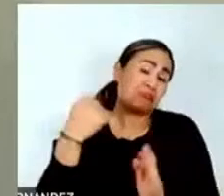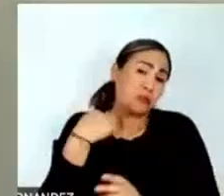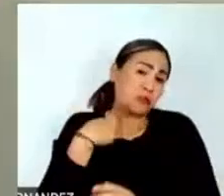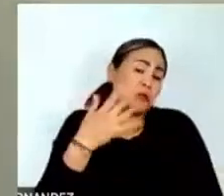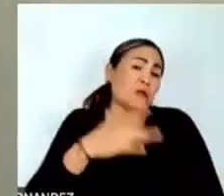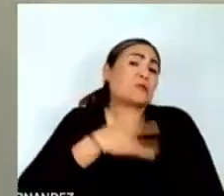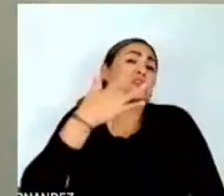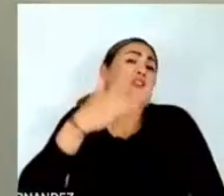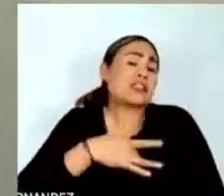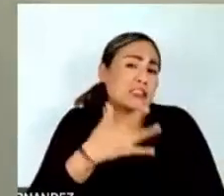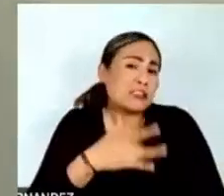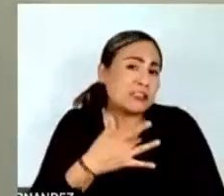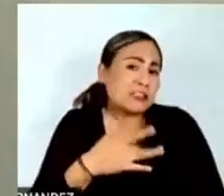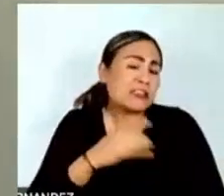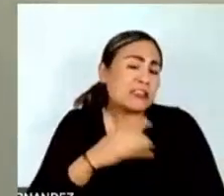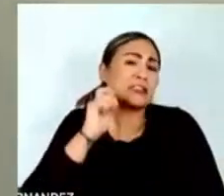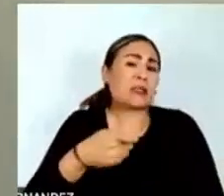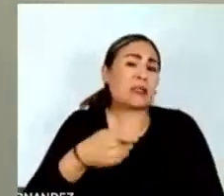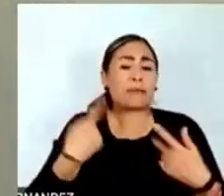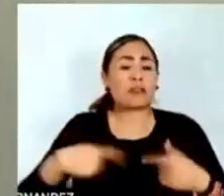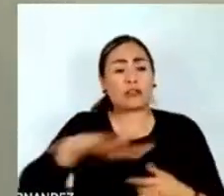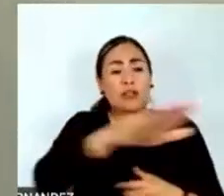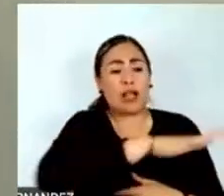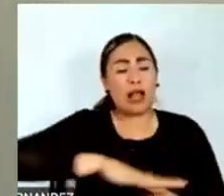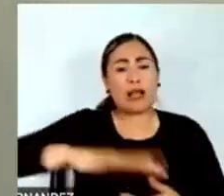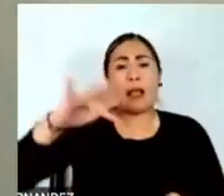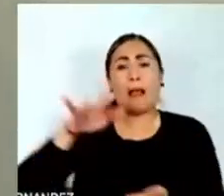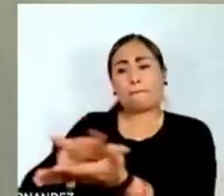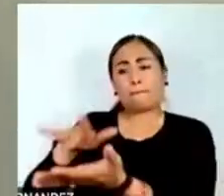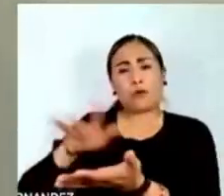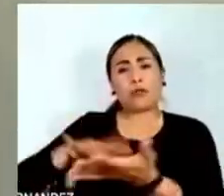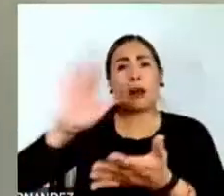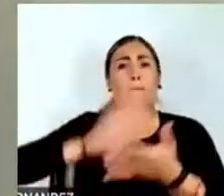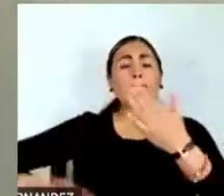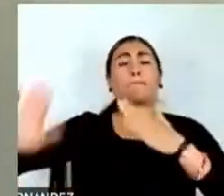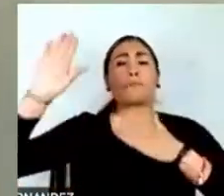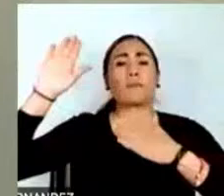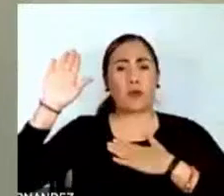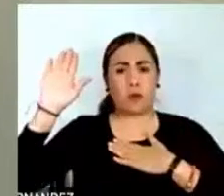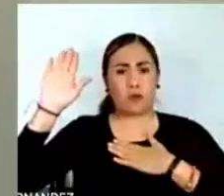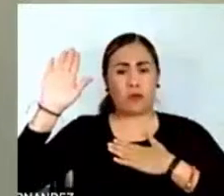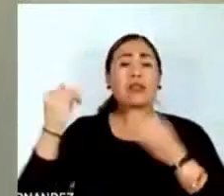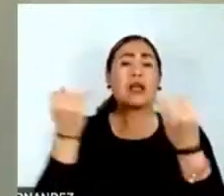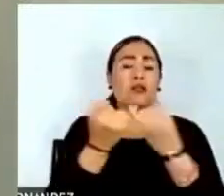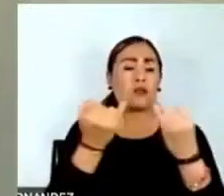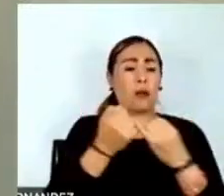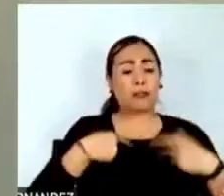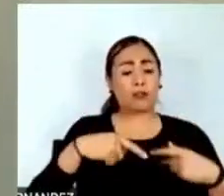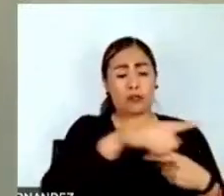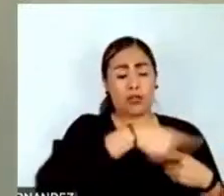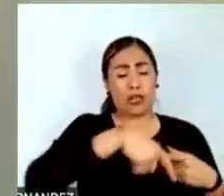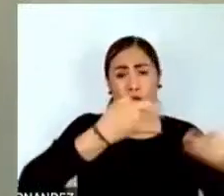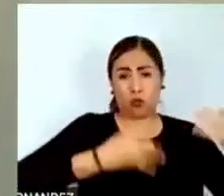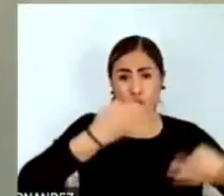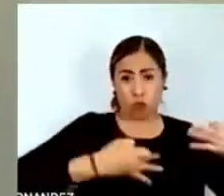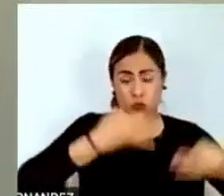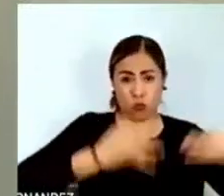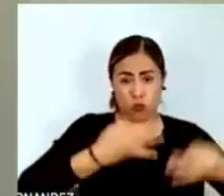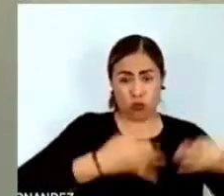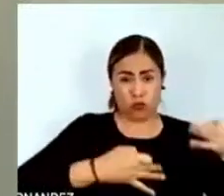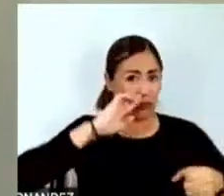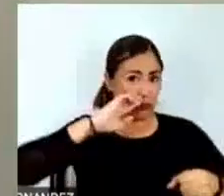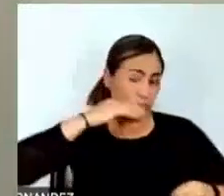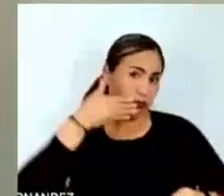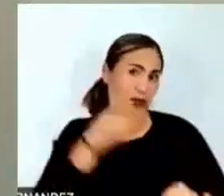promesas hechas a sus electores, y las de los funcionarios judiciales, quienes tenemos un deber, no con